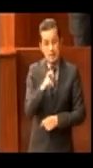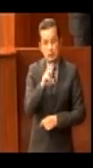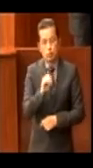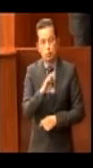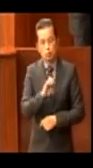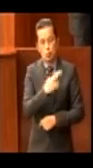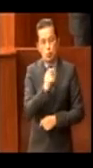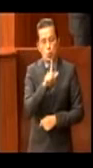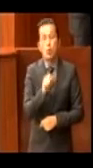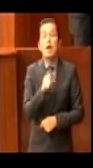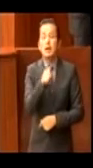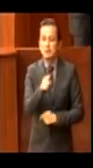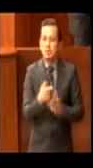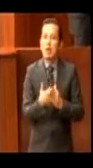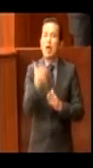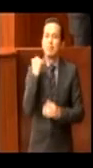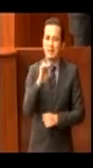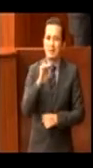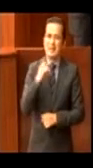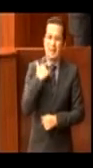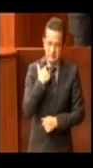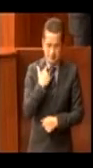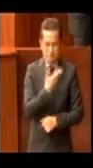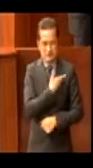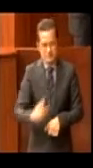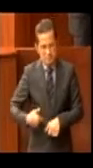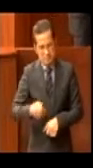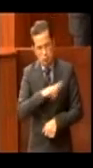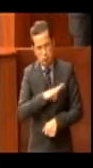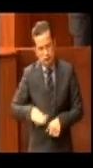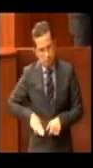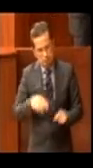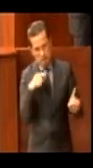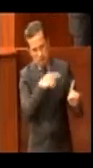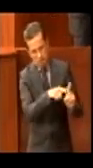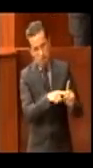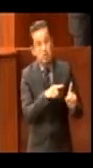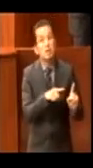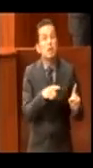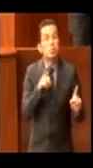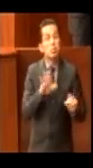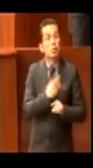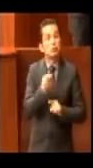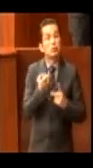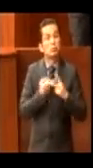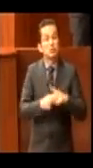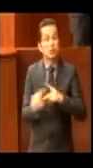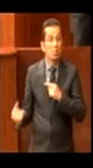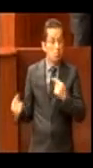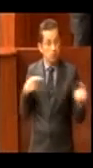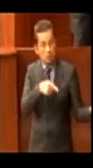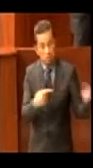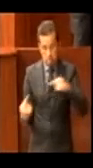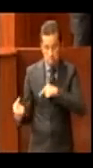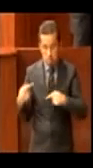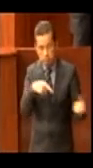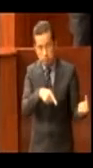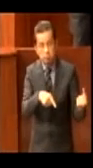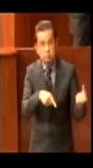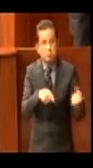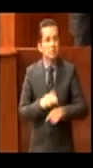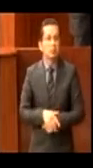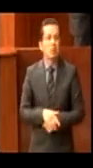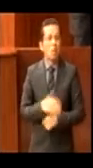de esa ciudad lo que originó una dinámica de dimes y diretes la ponencia estima que las